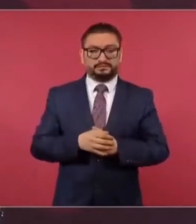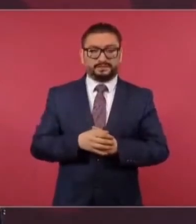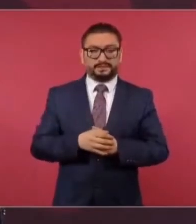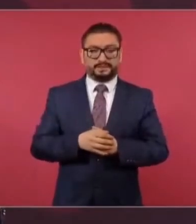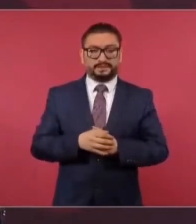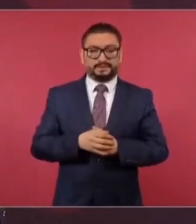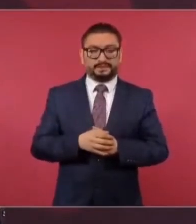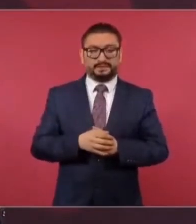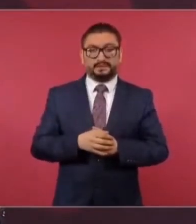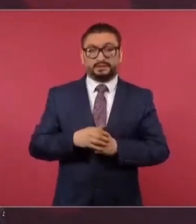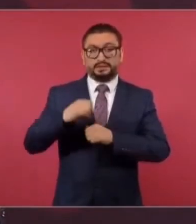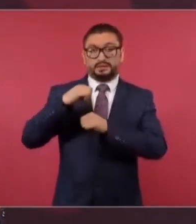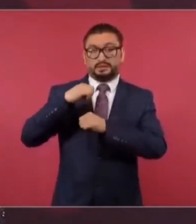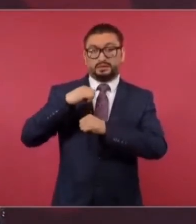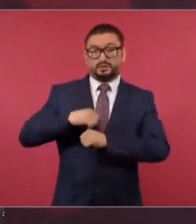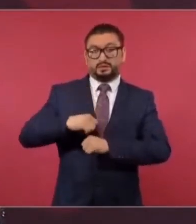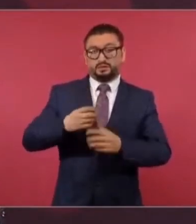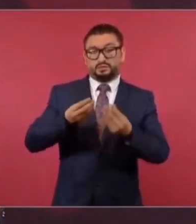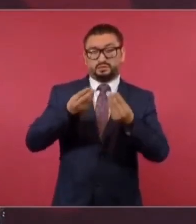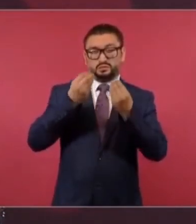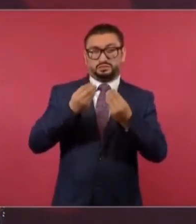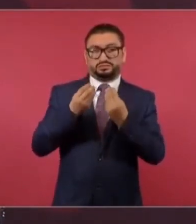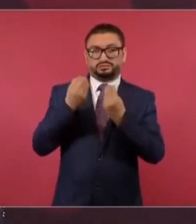con mucho poder.